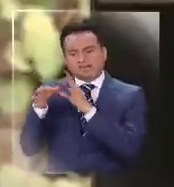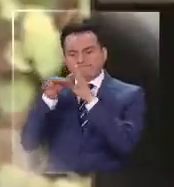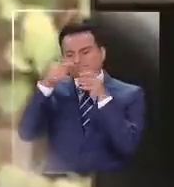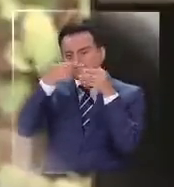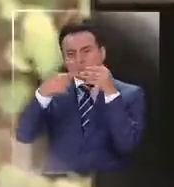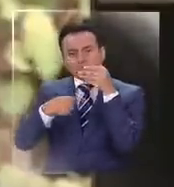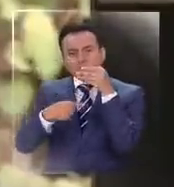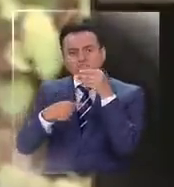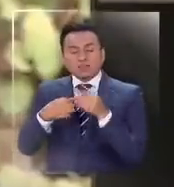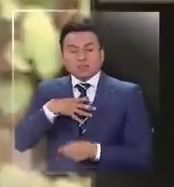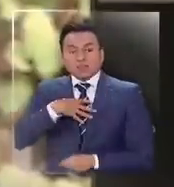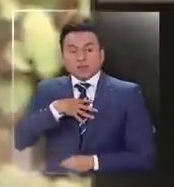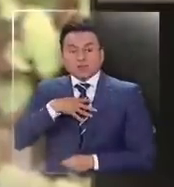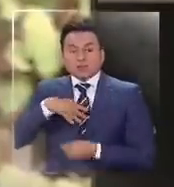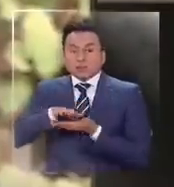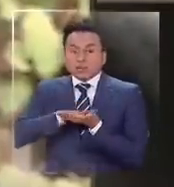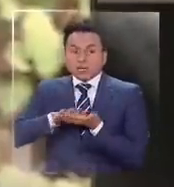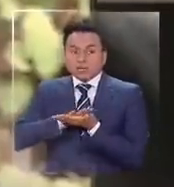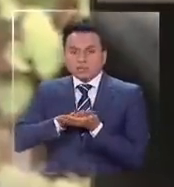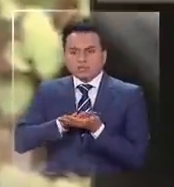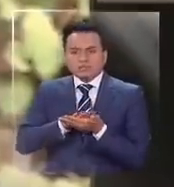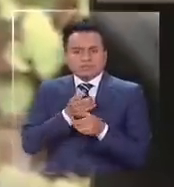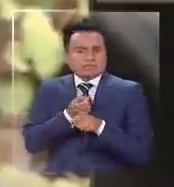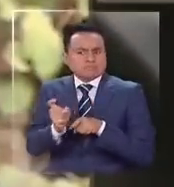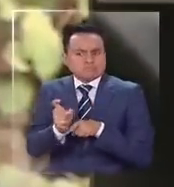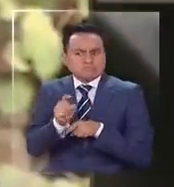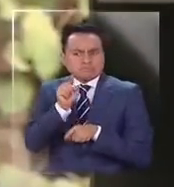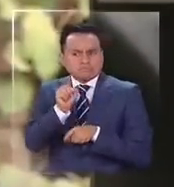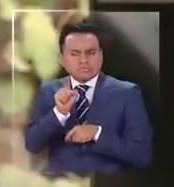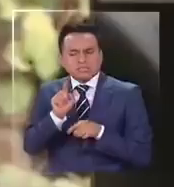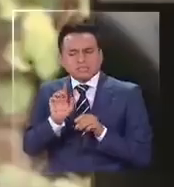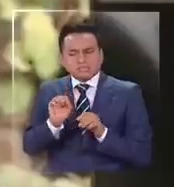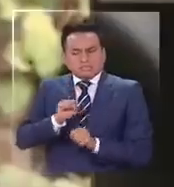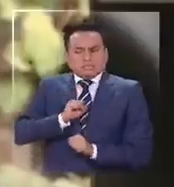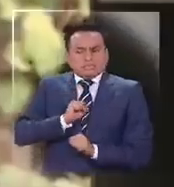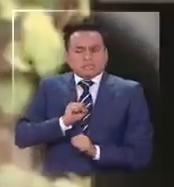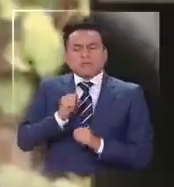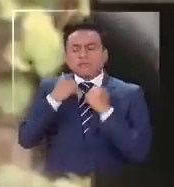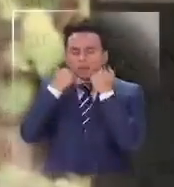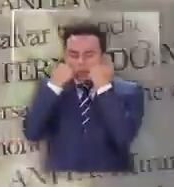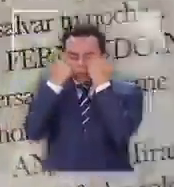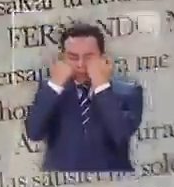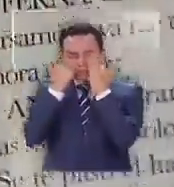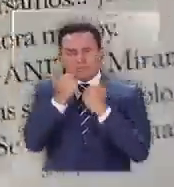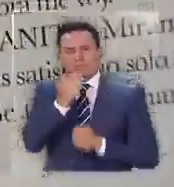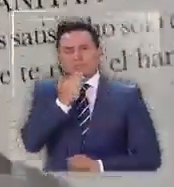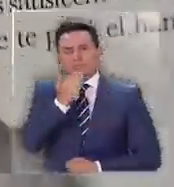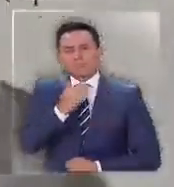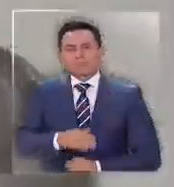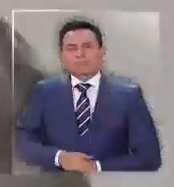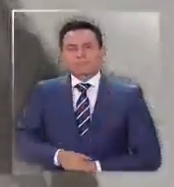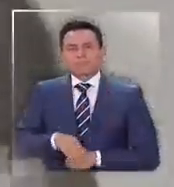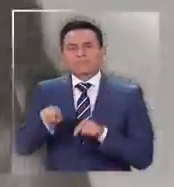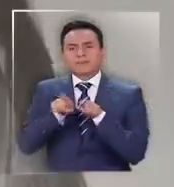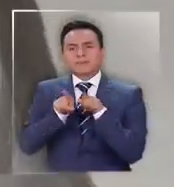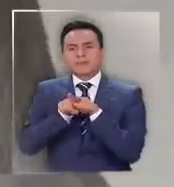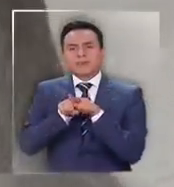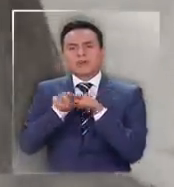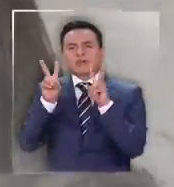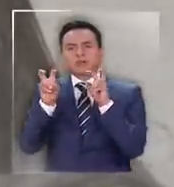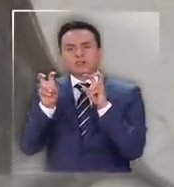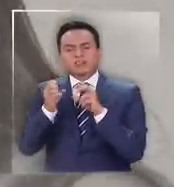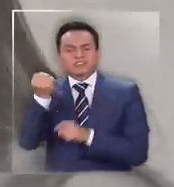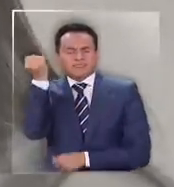muchas. Hay temor, por ejemplo, a las represalias que puedan tomar en su contra. Hay vergüenza también. Genera a su vez